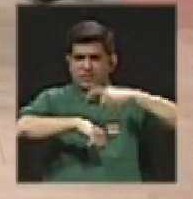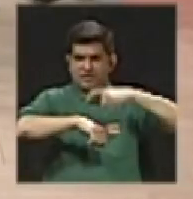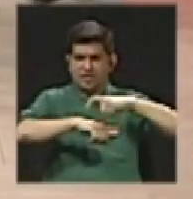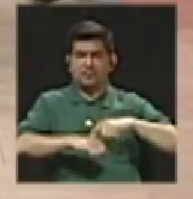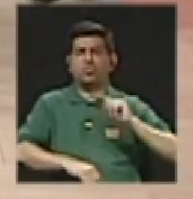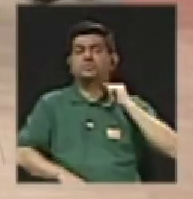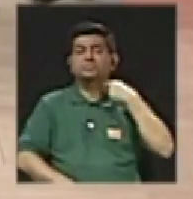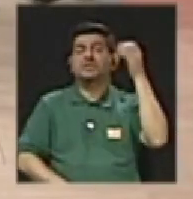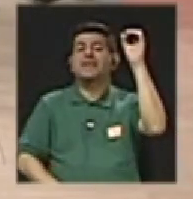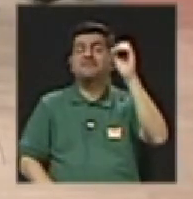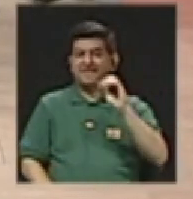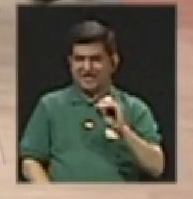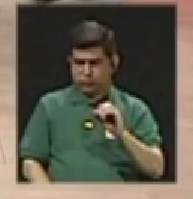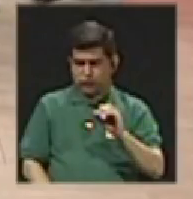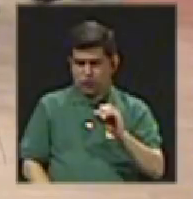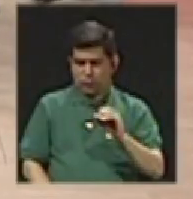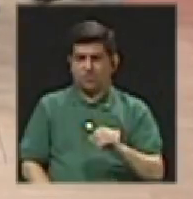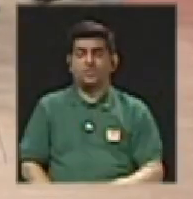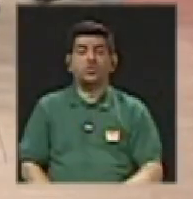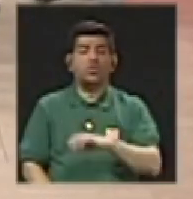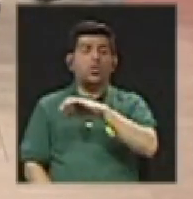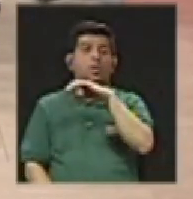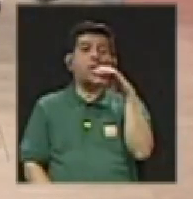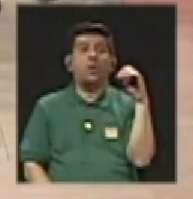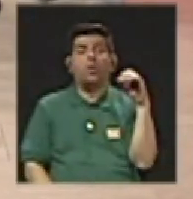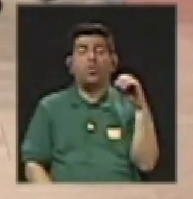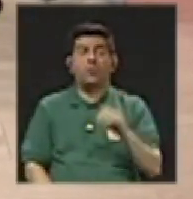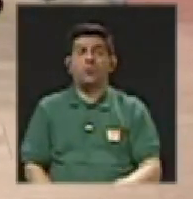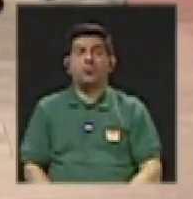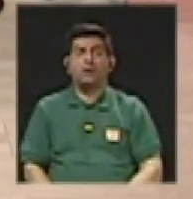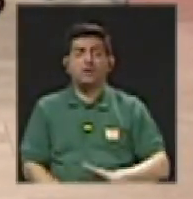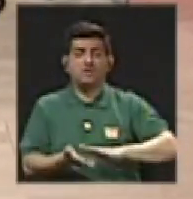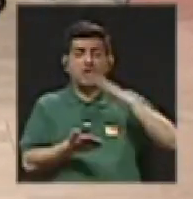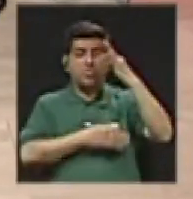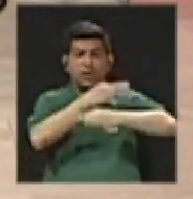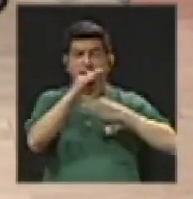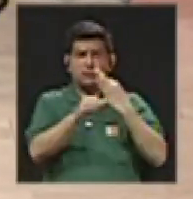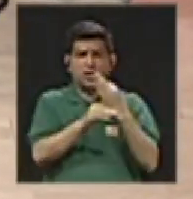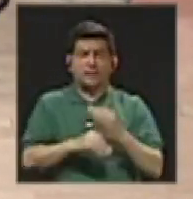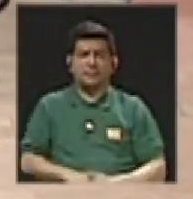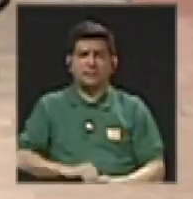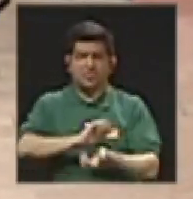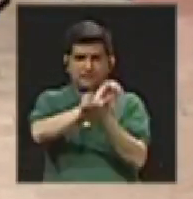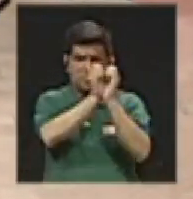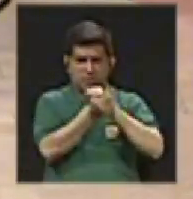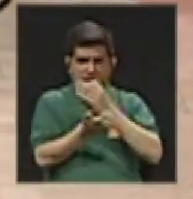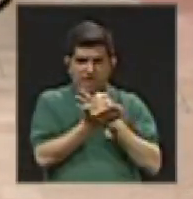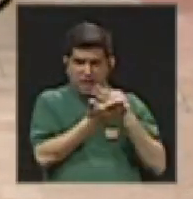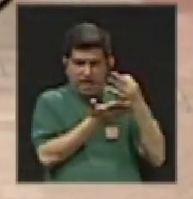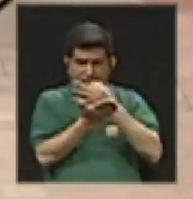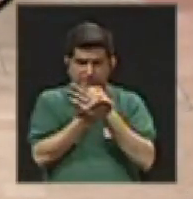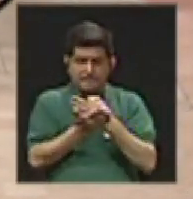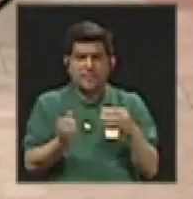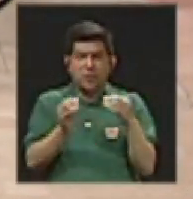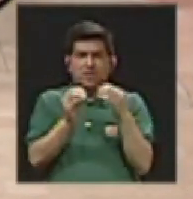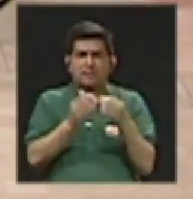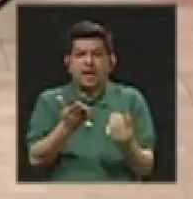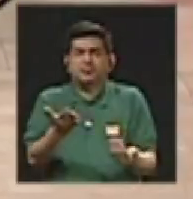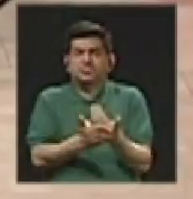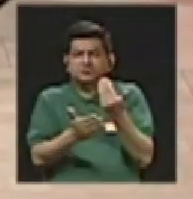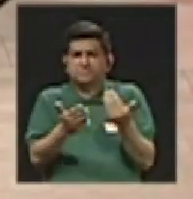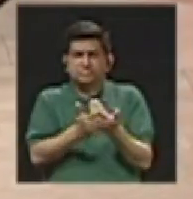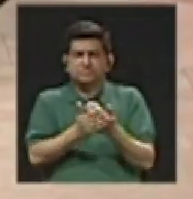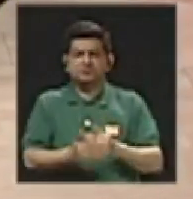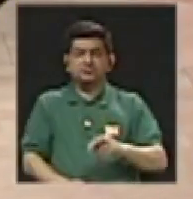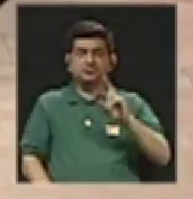inflación, por cierto. Sí, O del aumento del tipo de cambio, que es lo que más recientemente